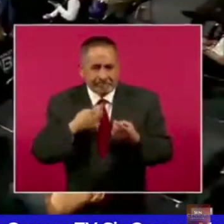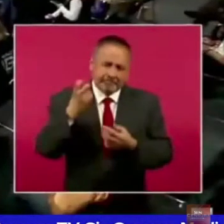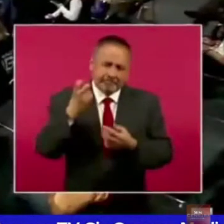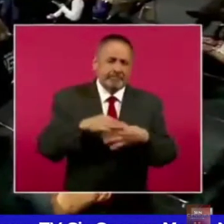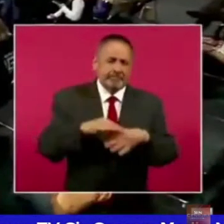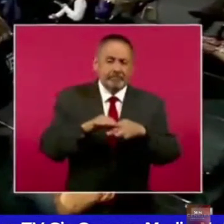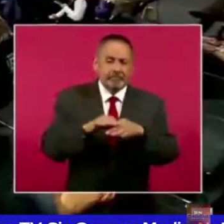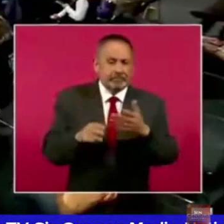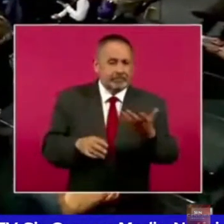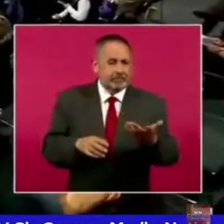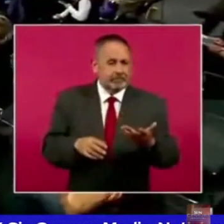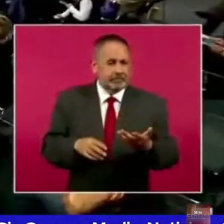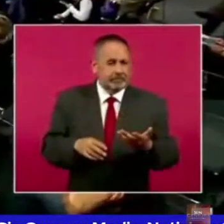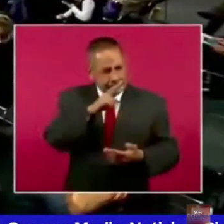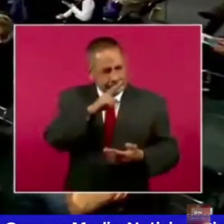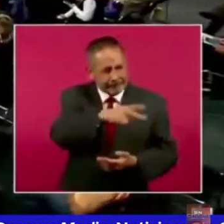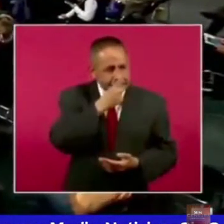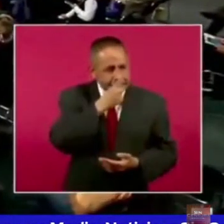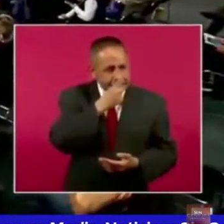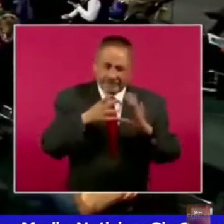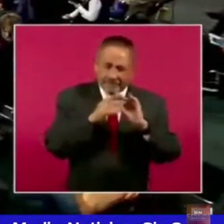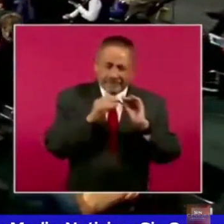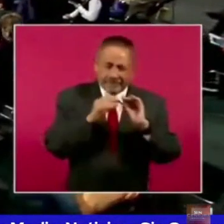el que dijera